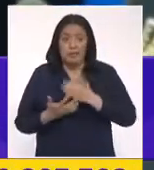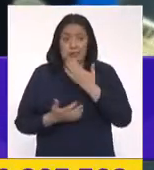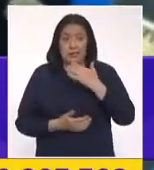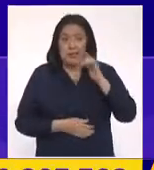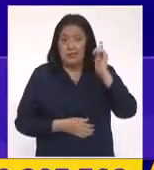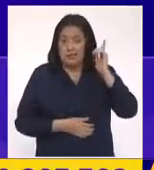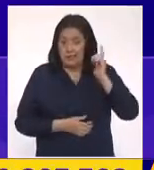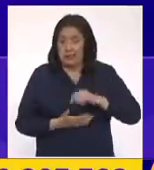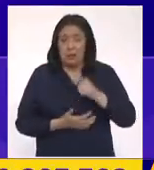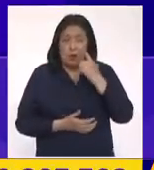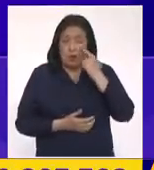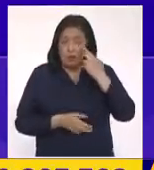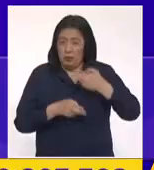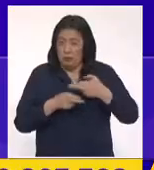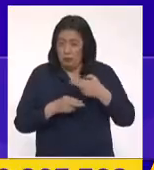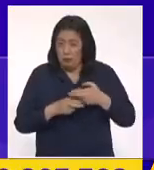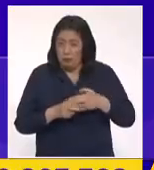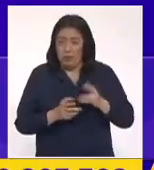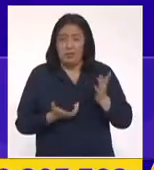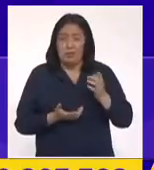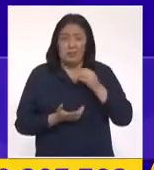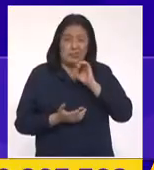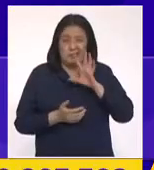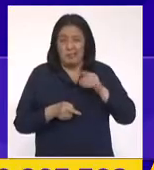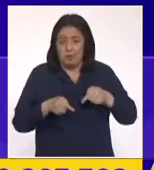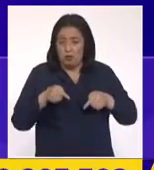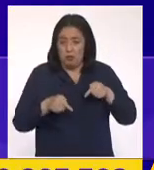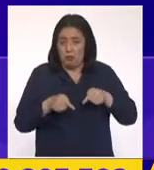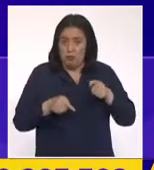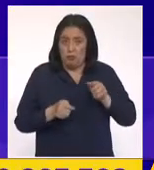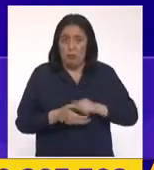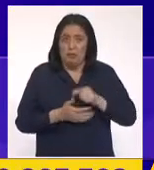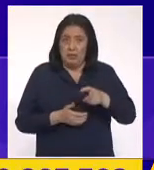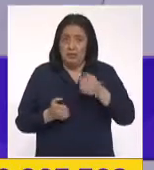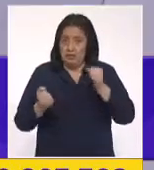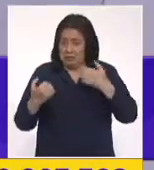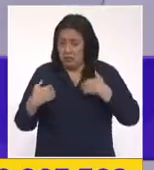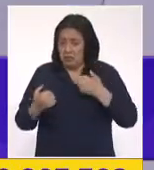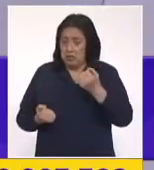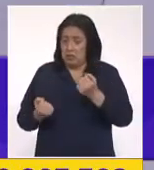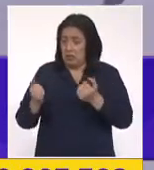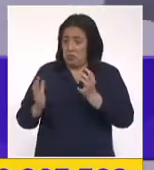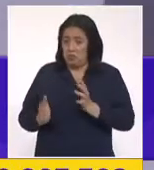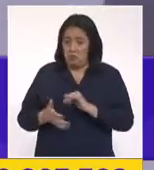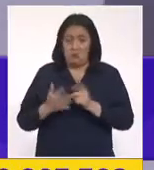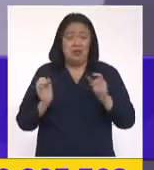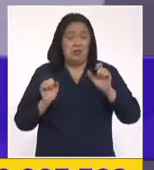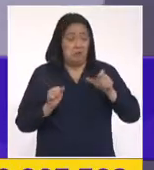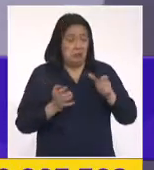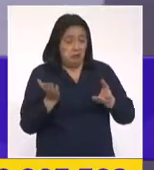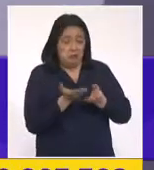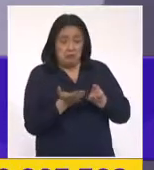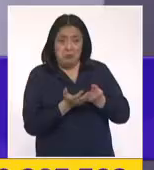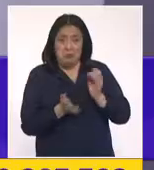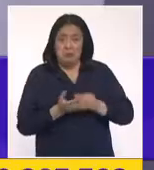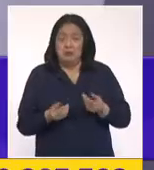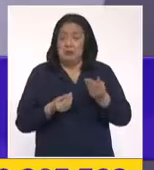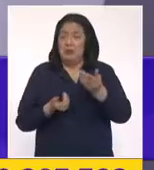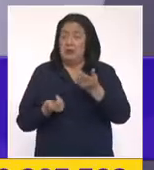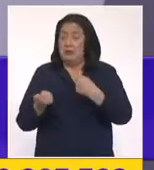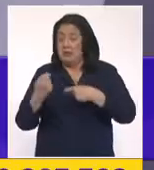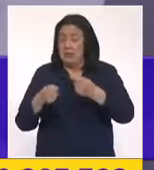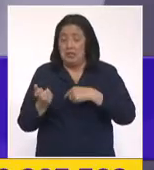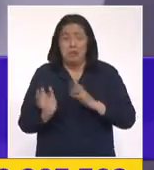cabecilla, un sujeto conocido como El Cojo. Esta organización contaba con choferes, receptadores y tramitadores que ofrecían los equipos por las